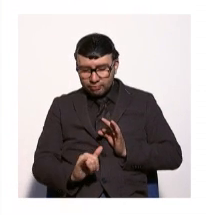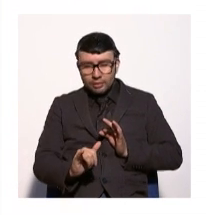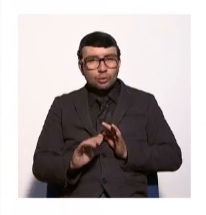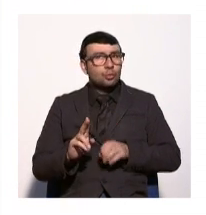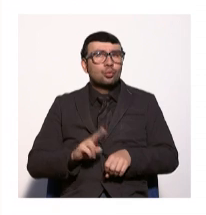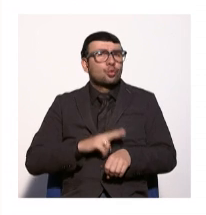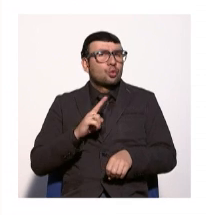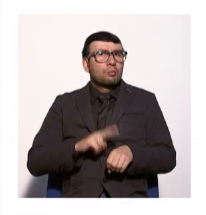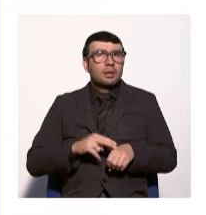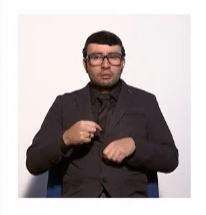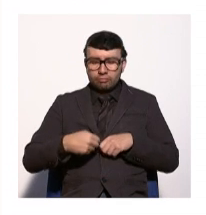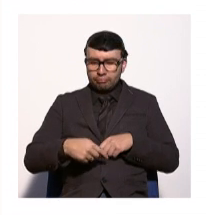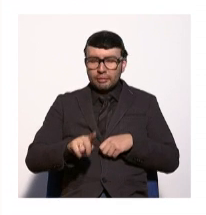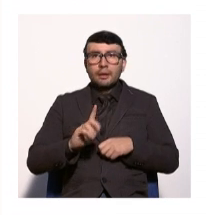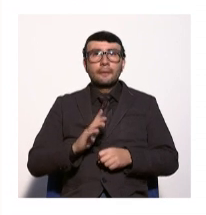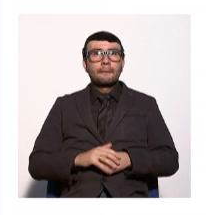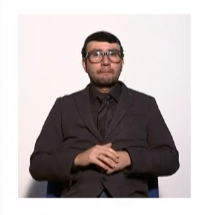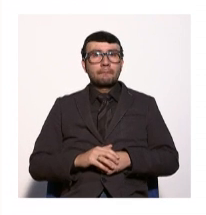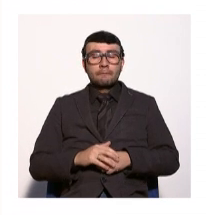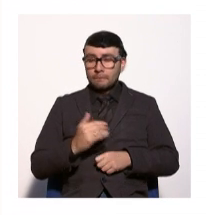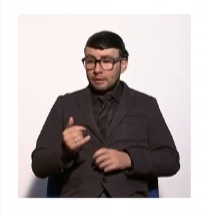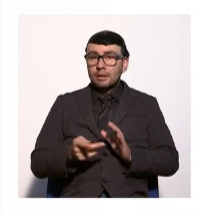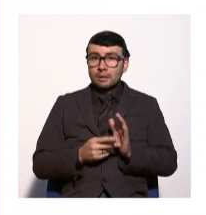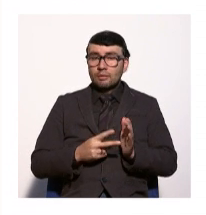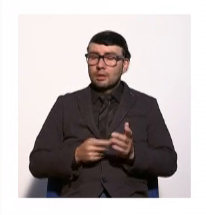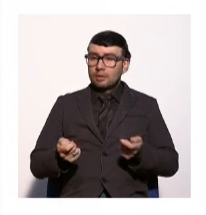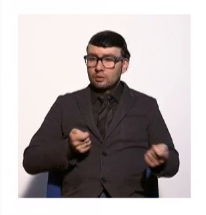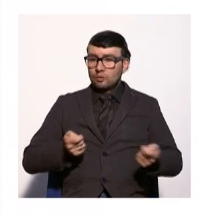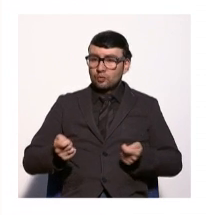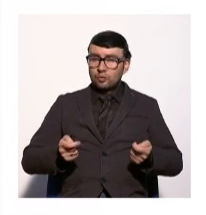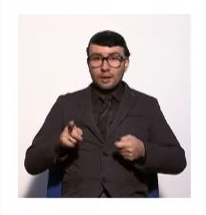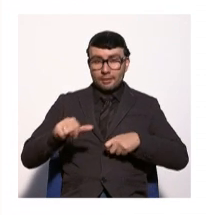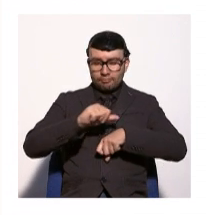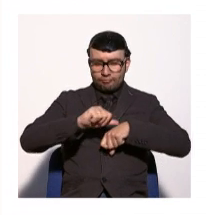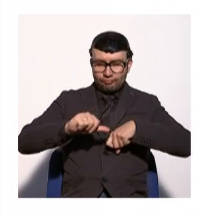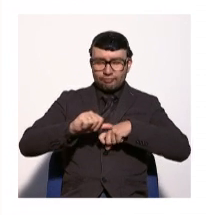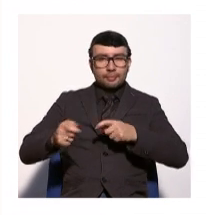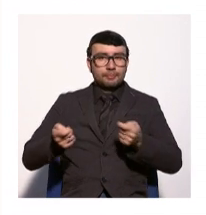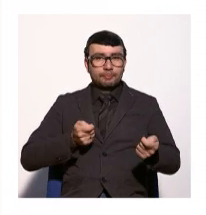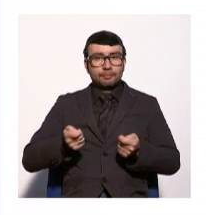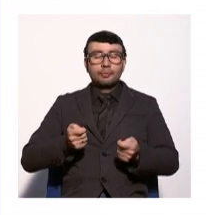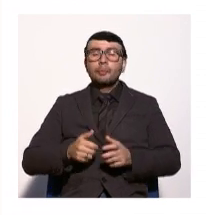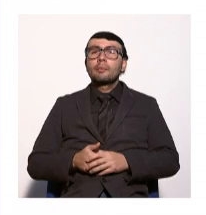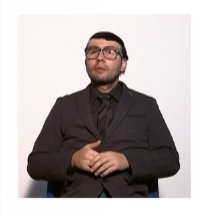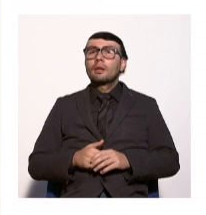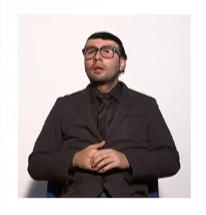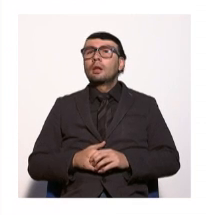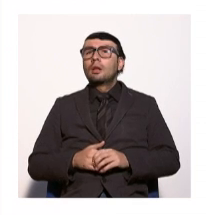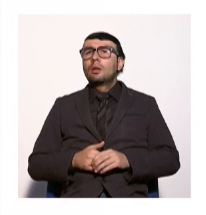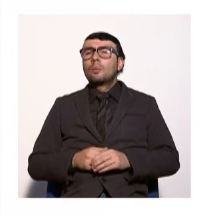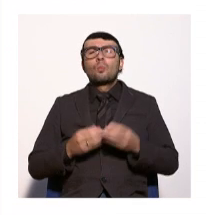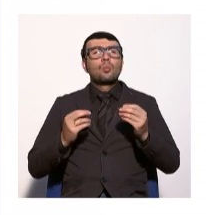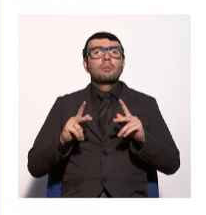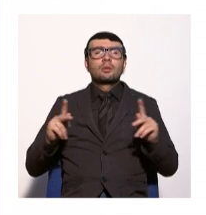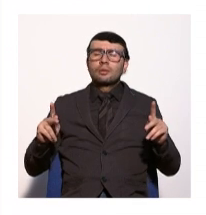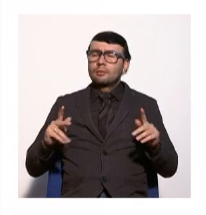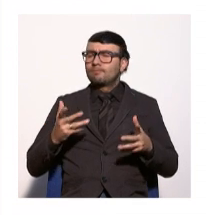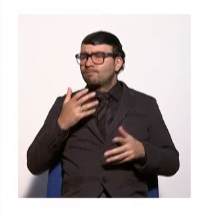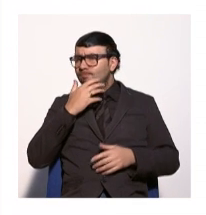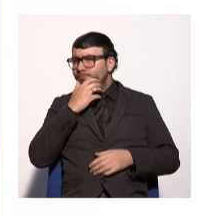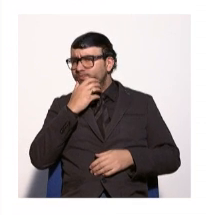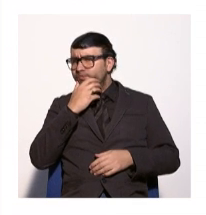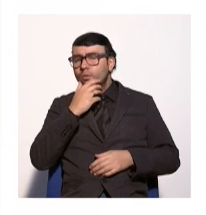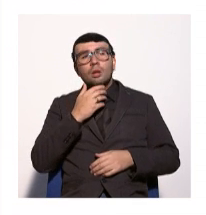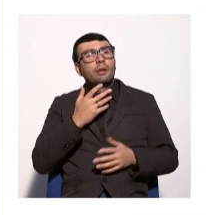pene y esto es el tratamiento que hay que seguir en estos pacientes muchas personas se preguntan doctor germán